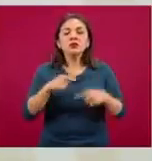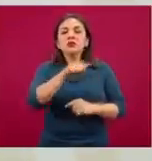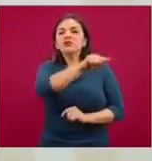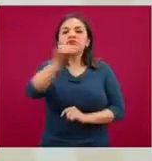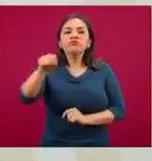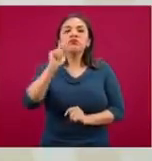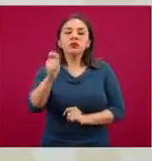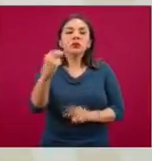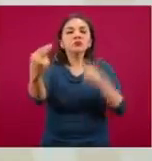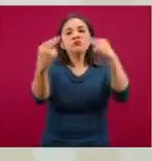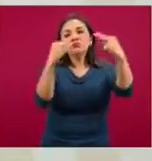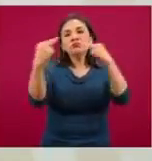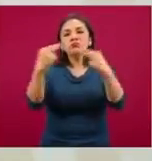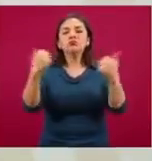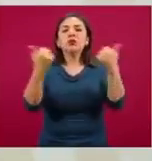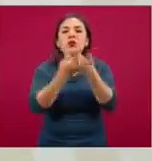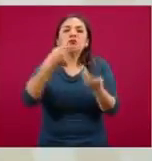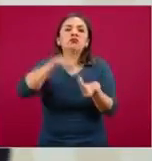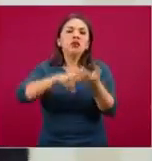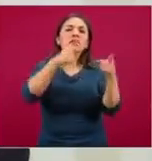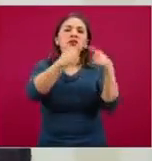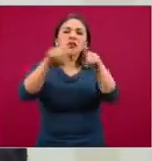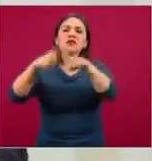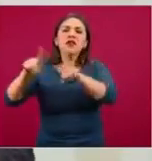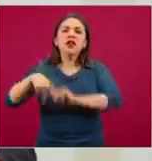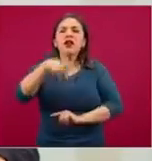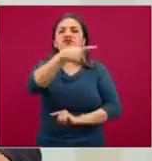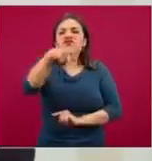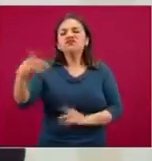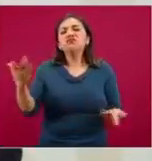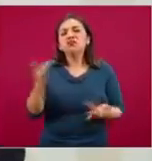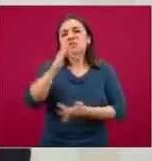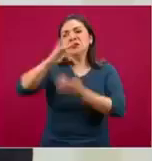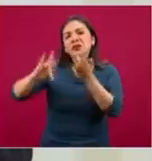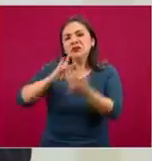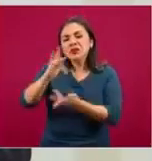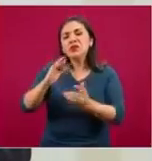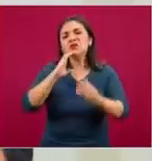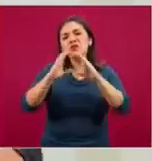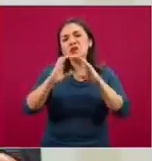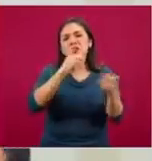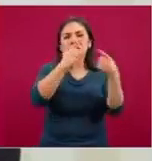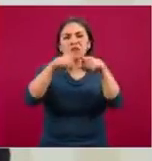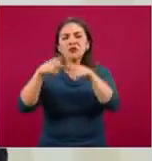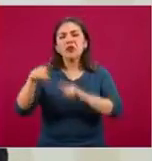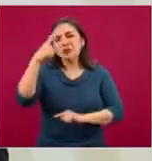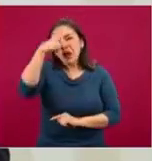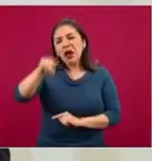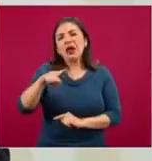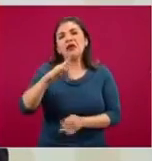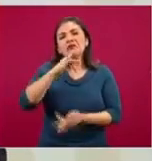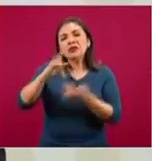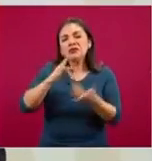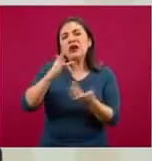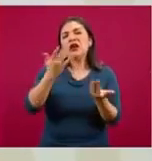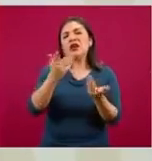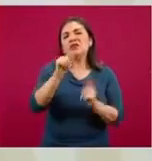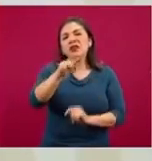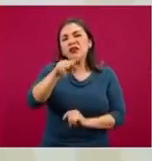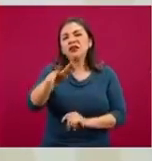nos sintonizan a través de los diferentes medios, tanto de comunicación como redes sociales y